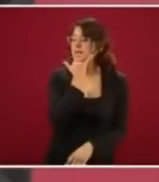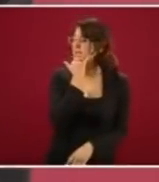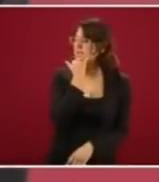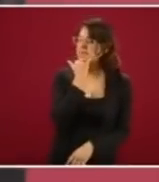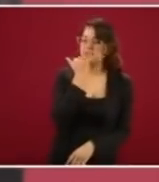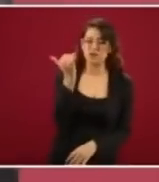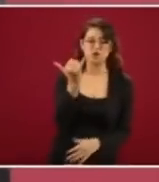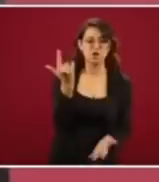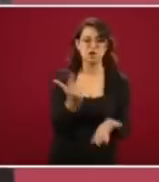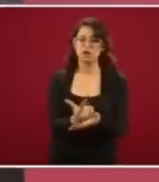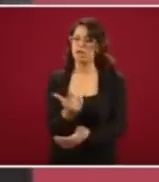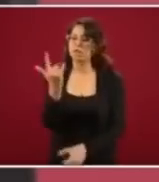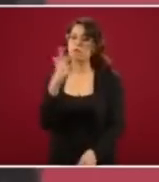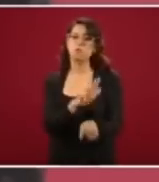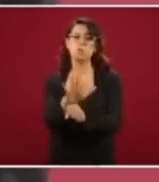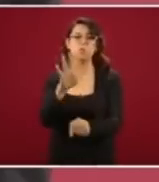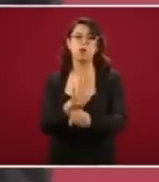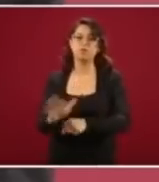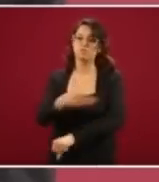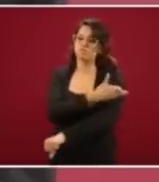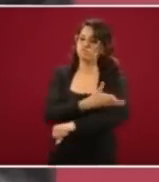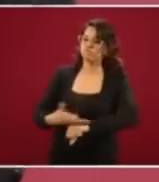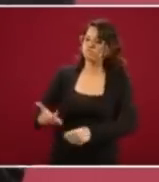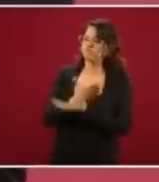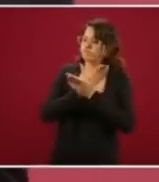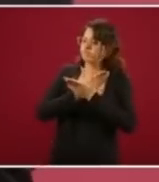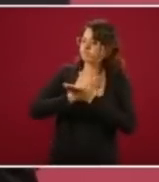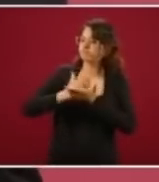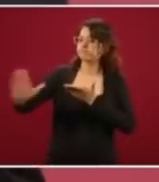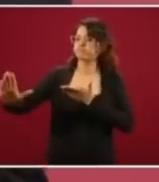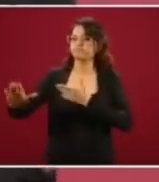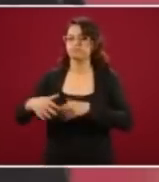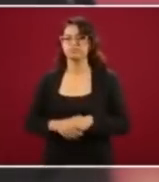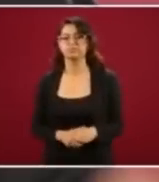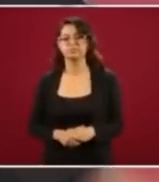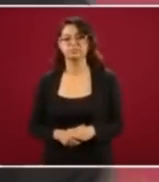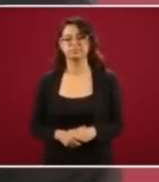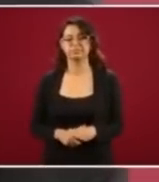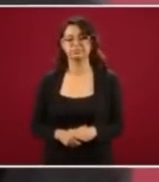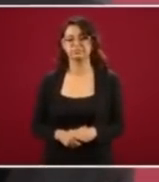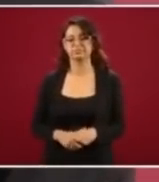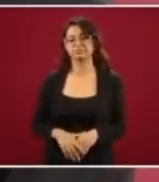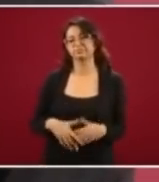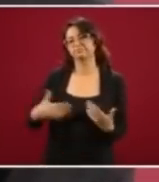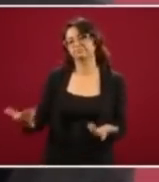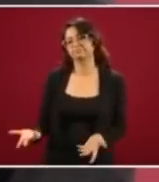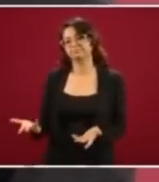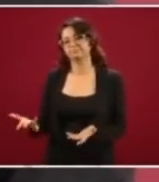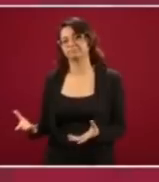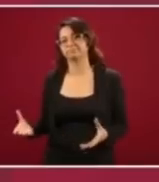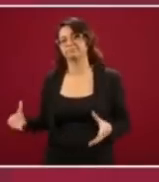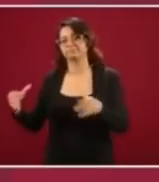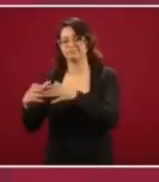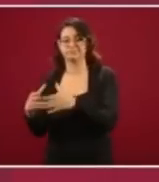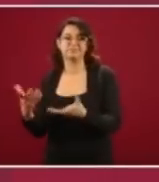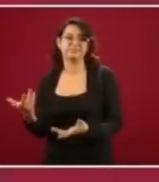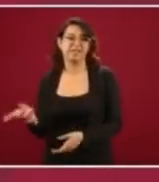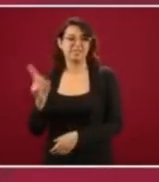de hacer a un lado a la familia y le dejó a la derecha, con toda su